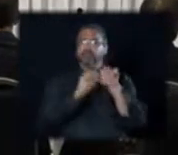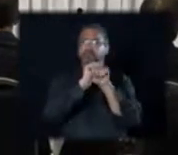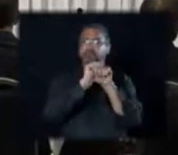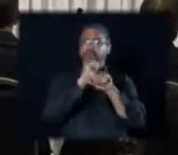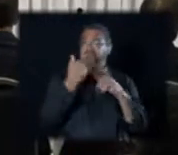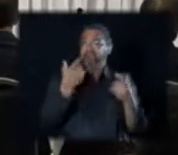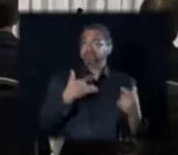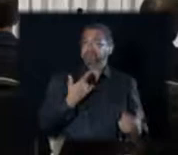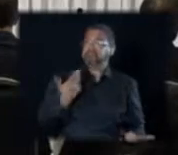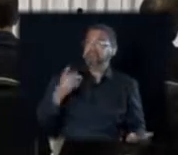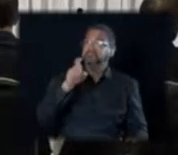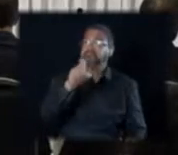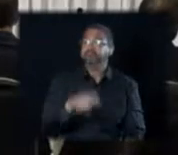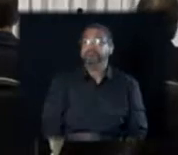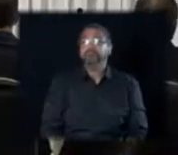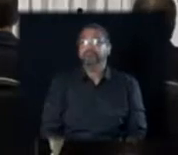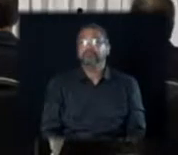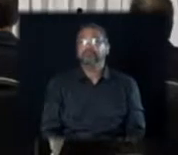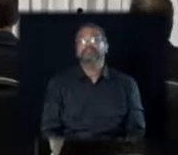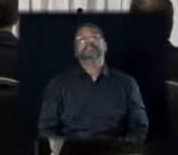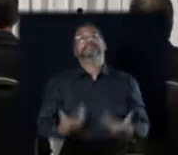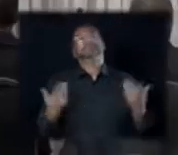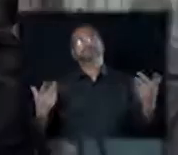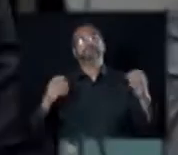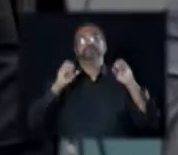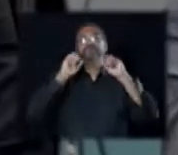¿Cuán completo piensa usted que es?